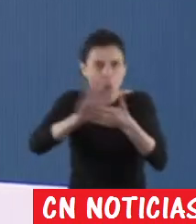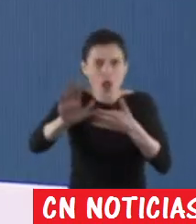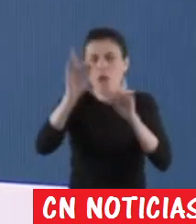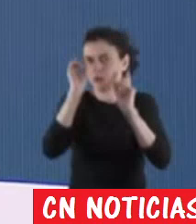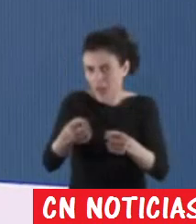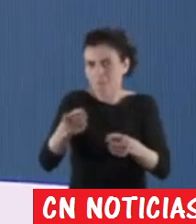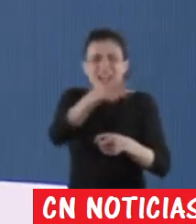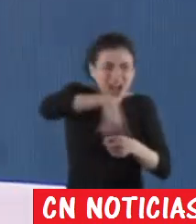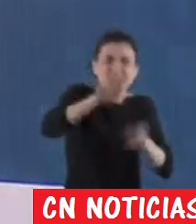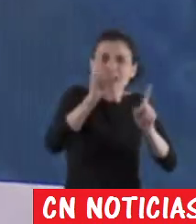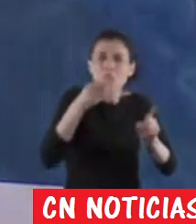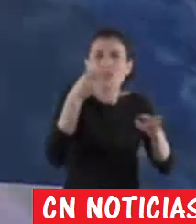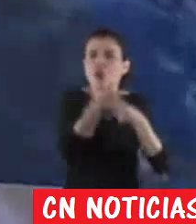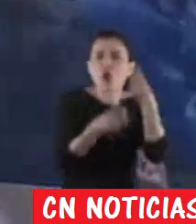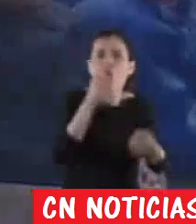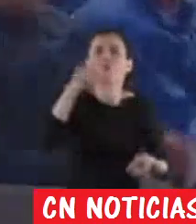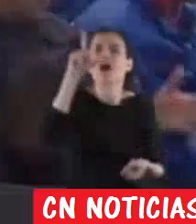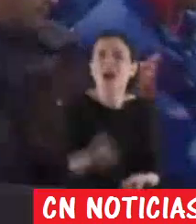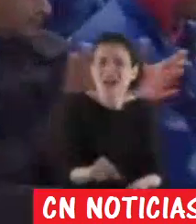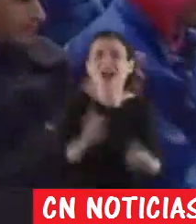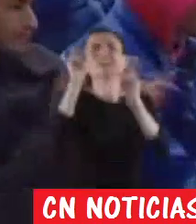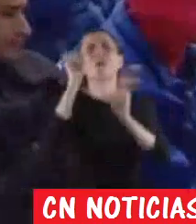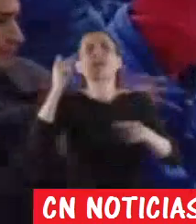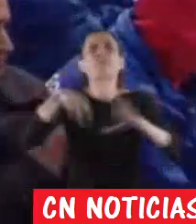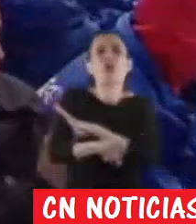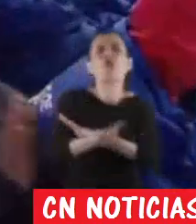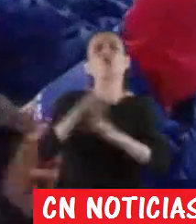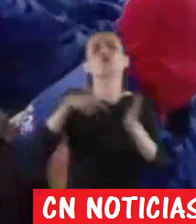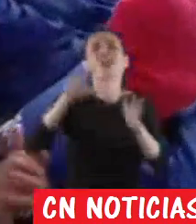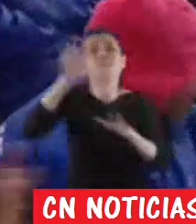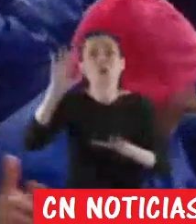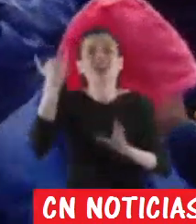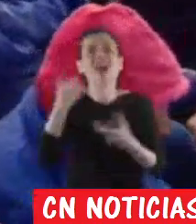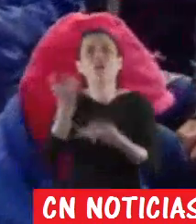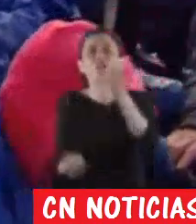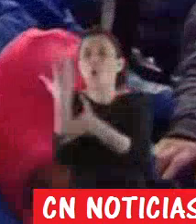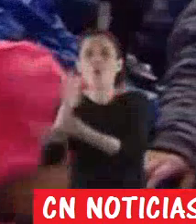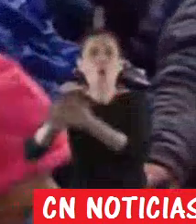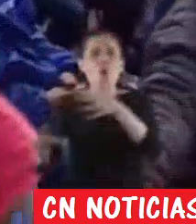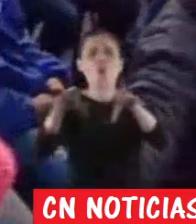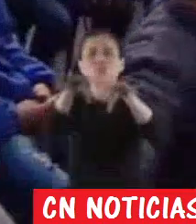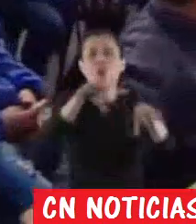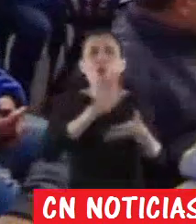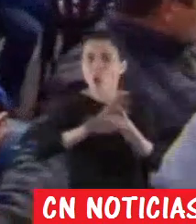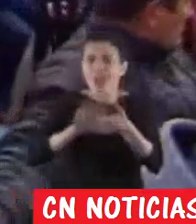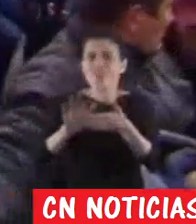más barato a productos también en el interior de la provincia de Buenos Aires. Estamos trabajando